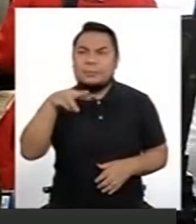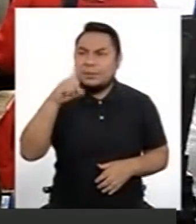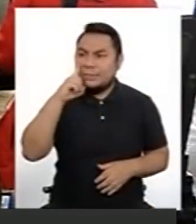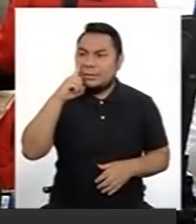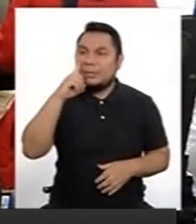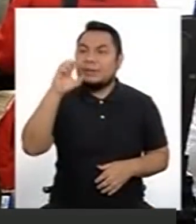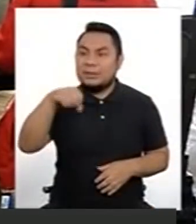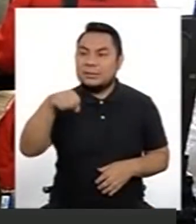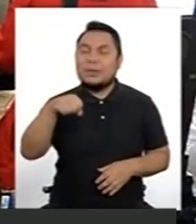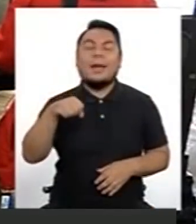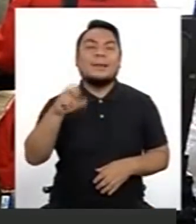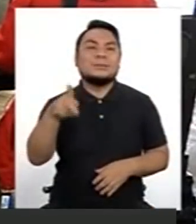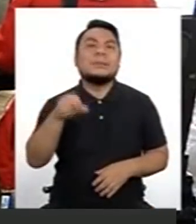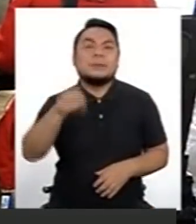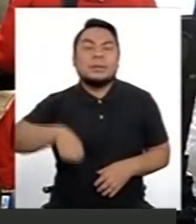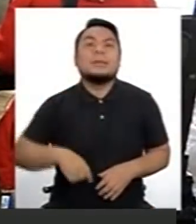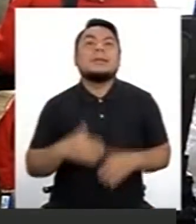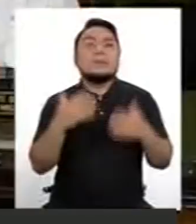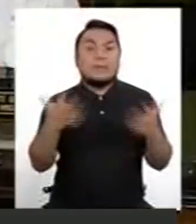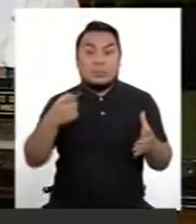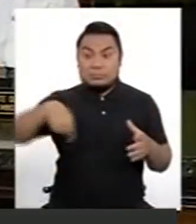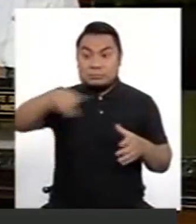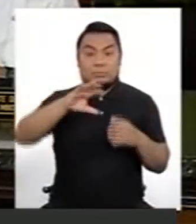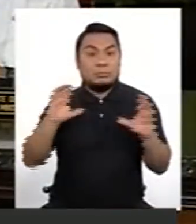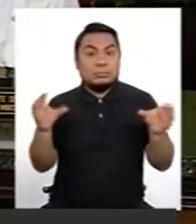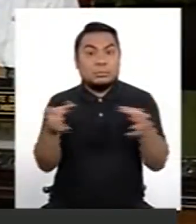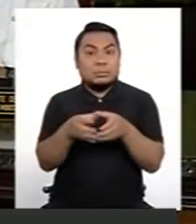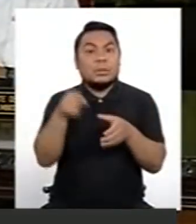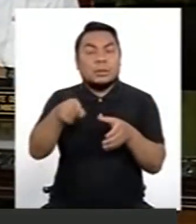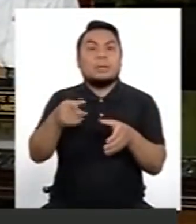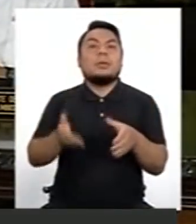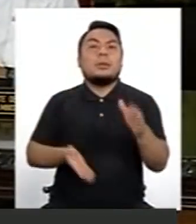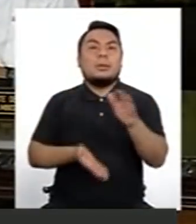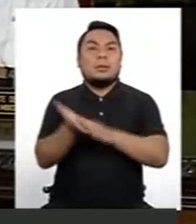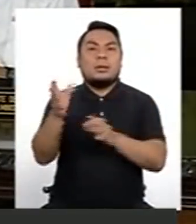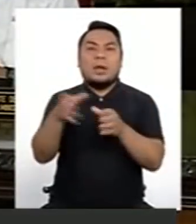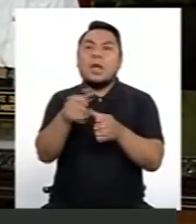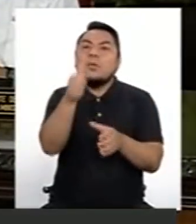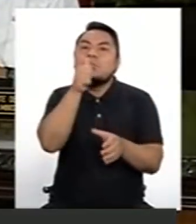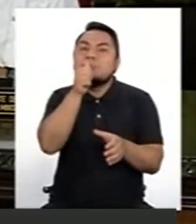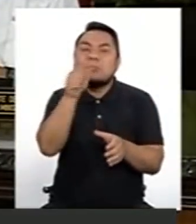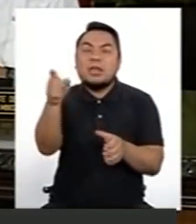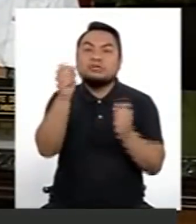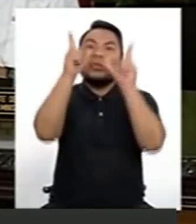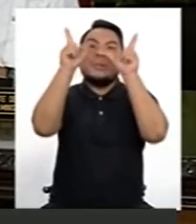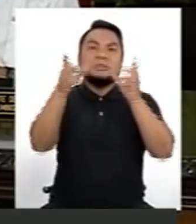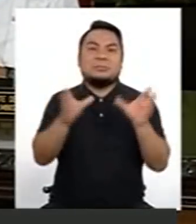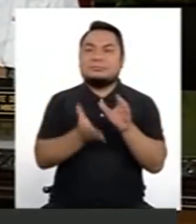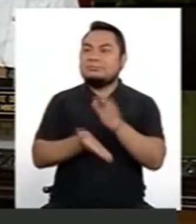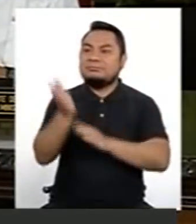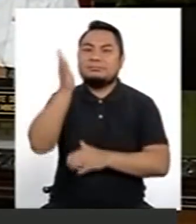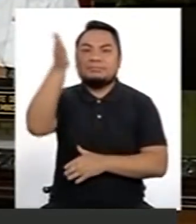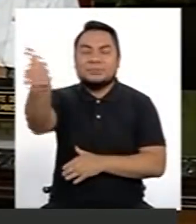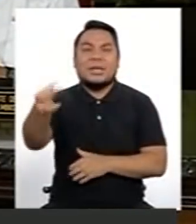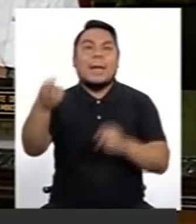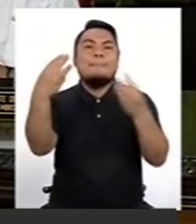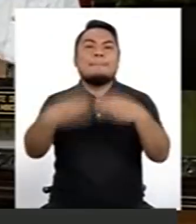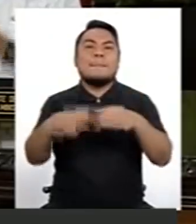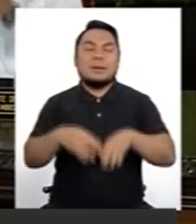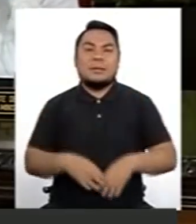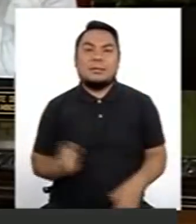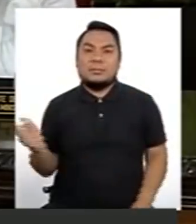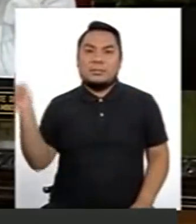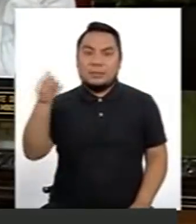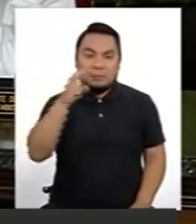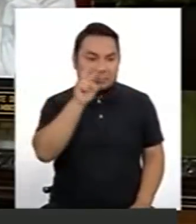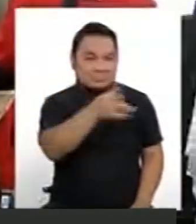es miércoles, y hemos ido con todo este equipo, sin avisar. Y han ido y dicho, señores, estamos aquí en